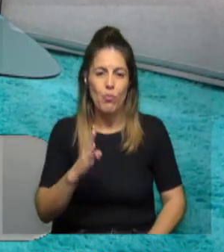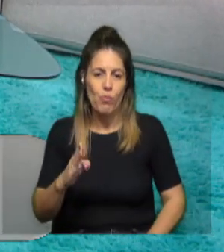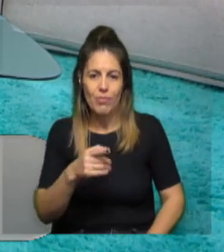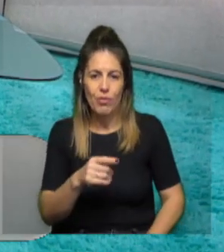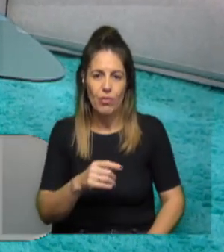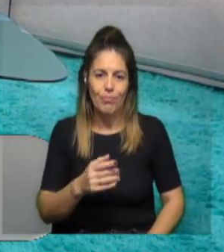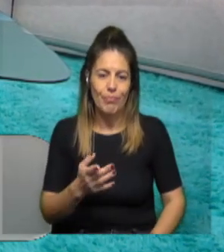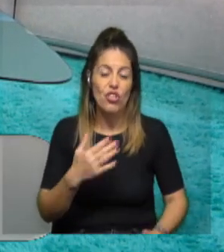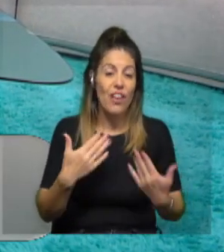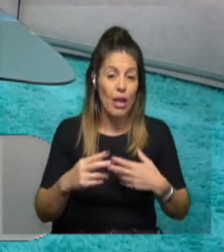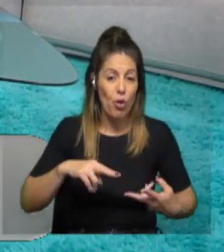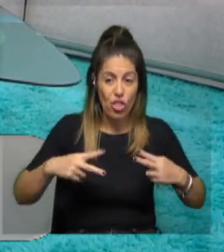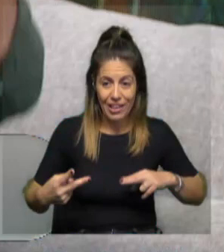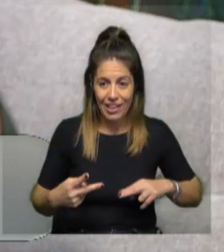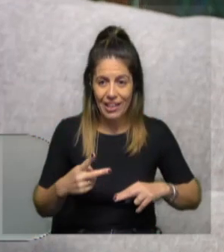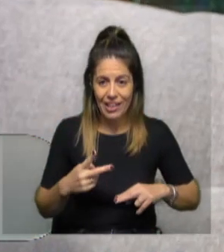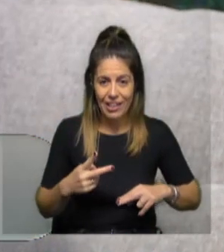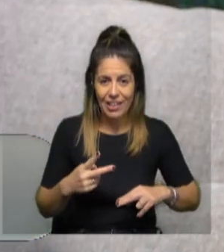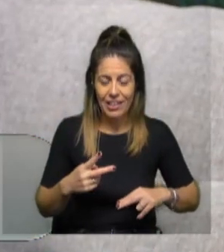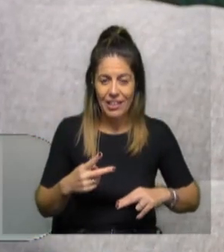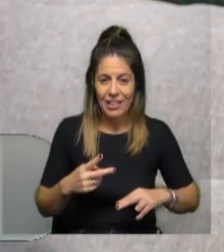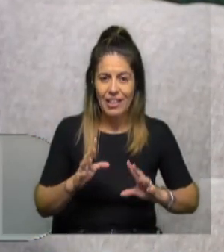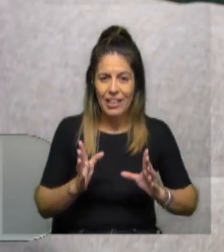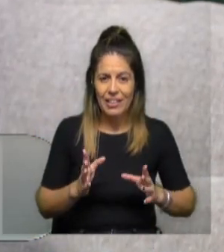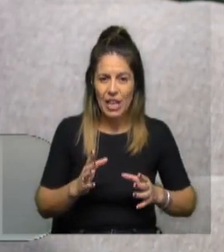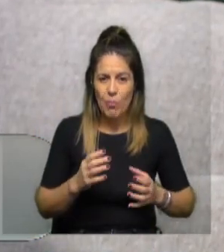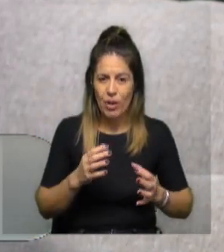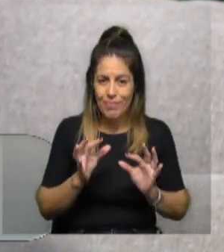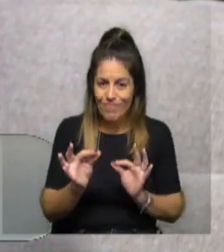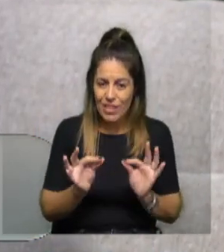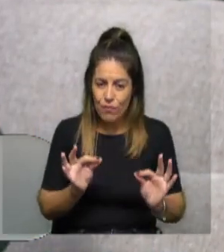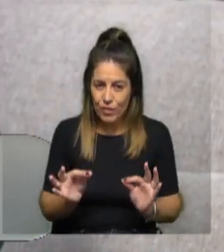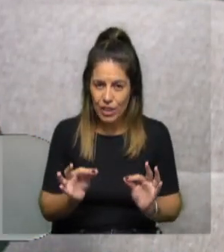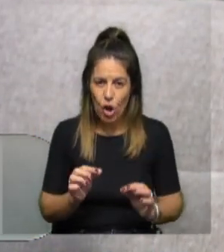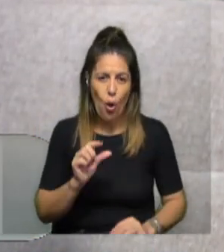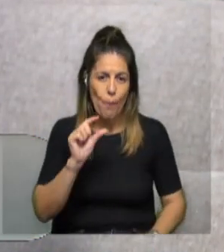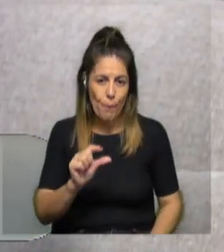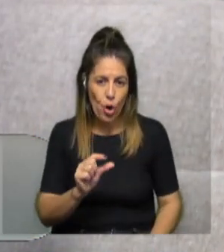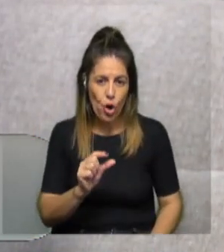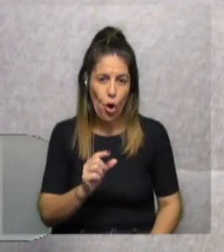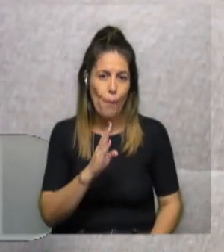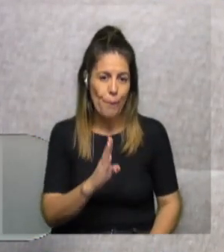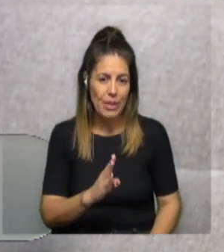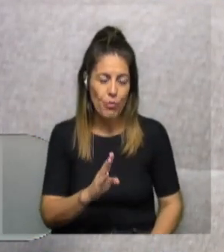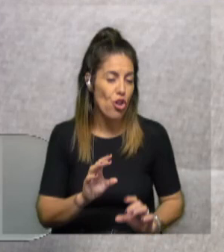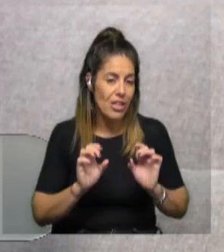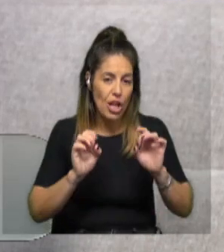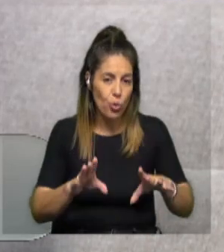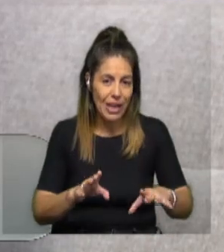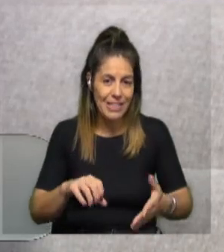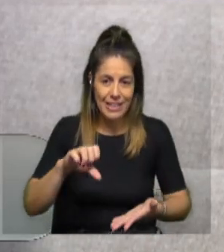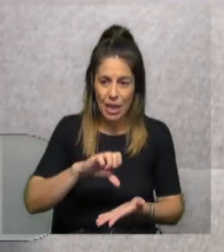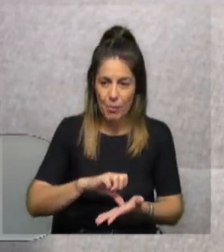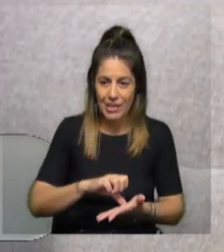además, si hablamos de genes, tenemos que ser hilar muy fino. Hay muy pocos pitbull puros en el país. Y yo, si